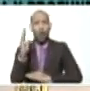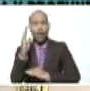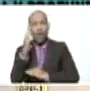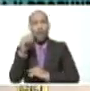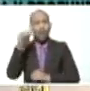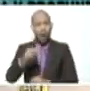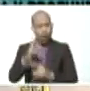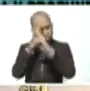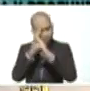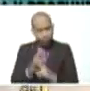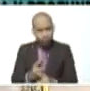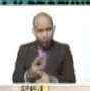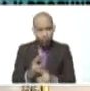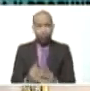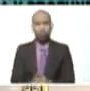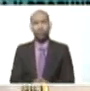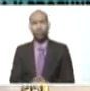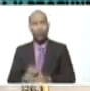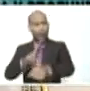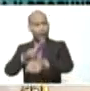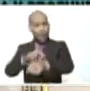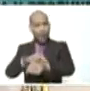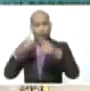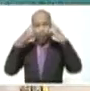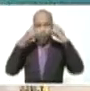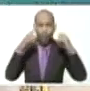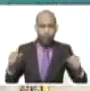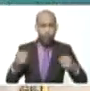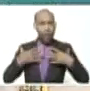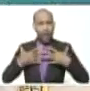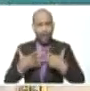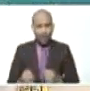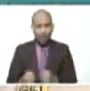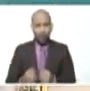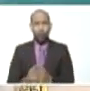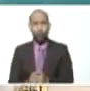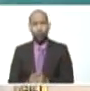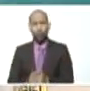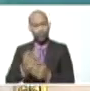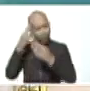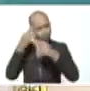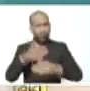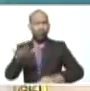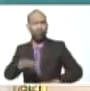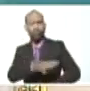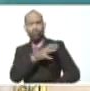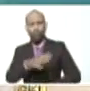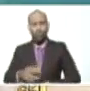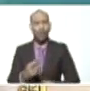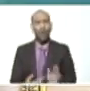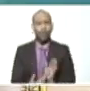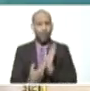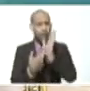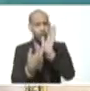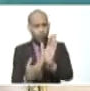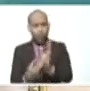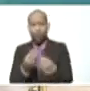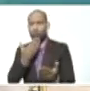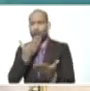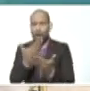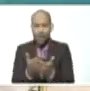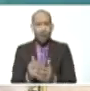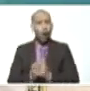hoy a los profesionales de la medicina y de la salud un homenaje de reconocimiento, gratitud